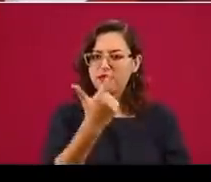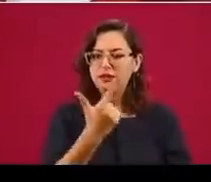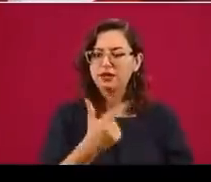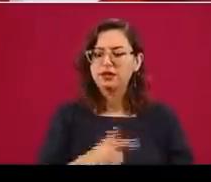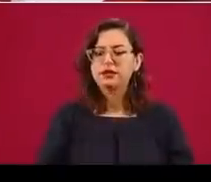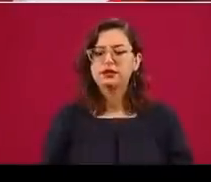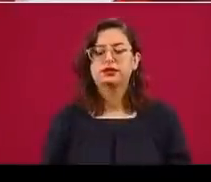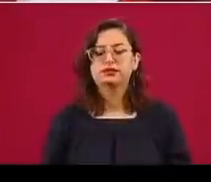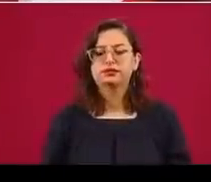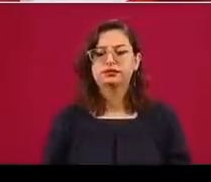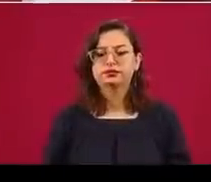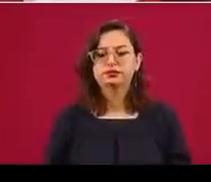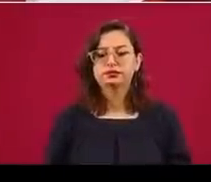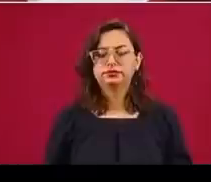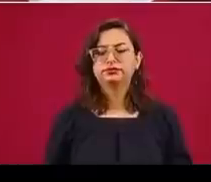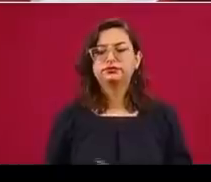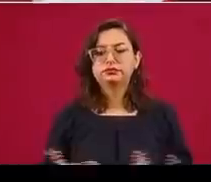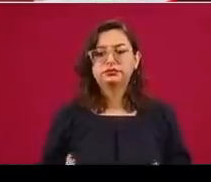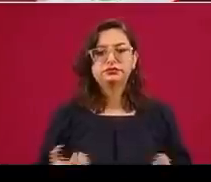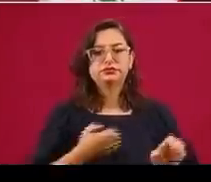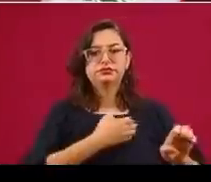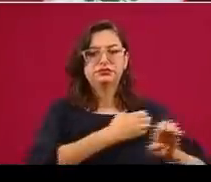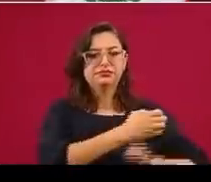se fue a Estados,